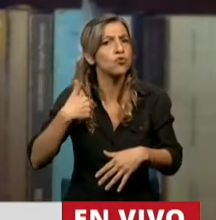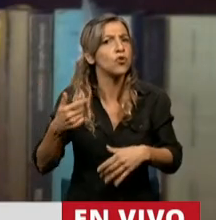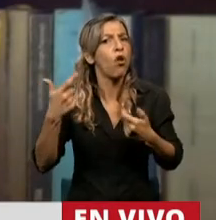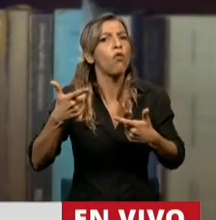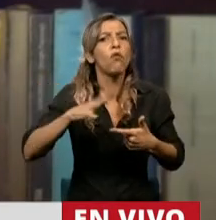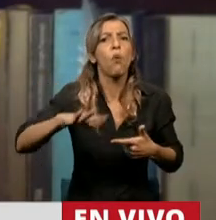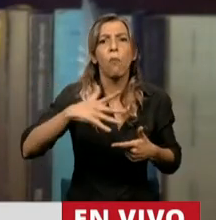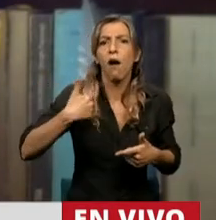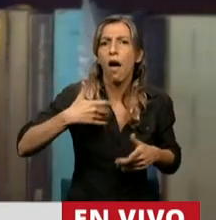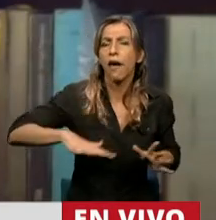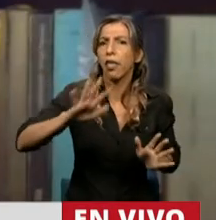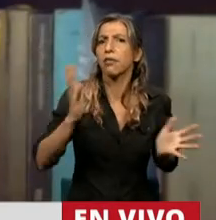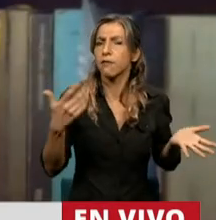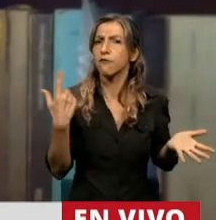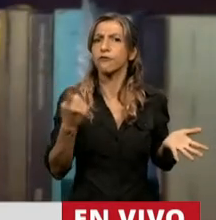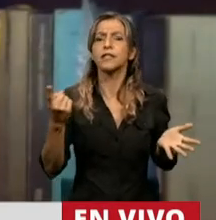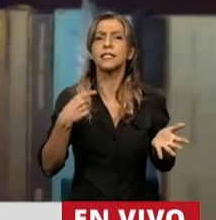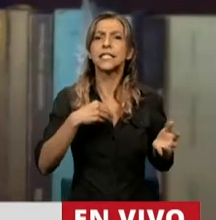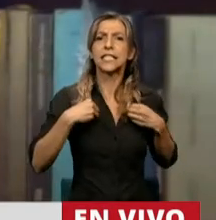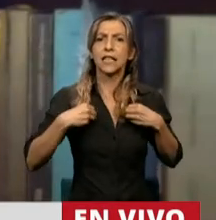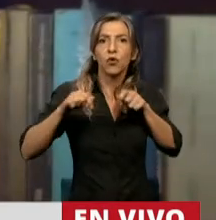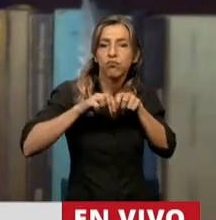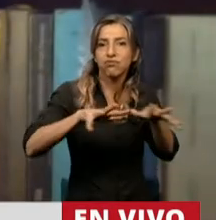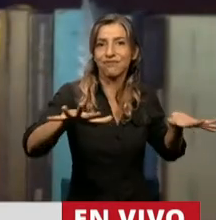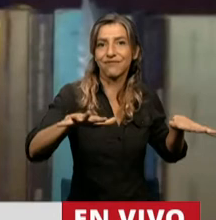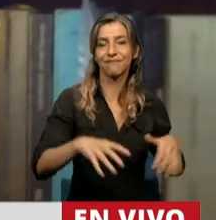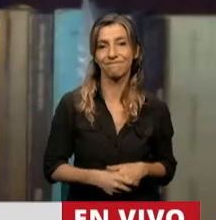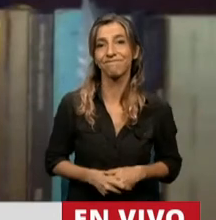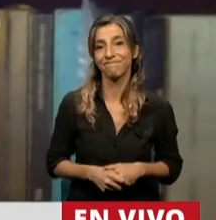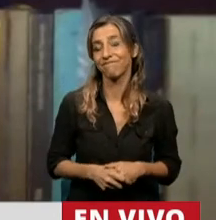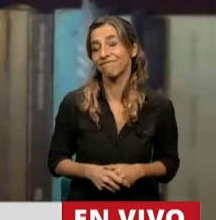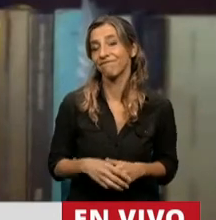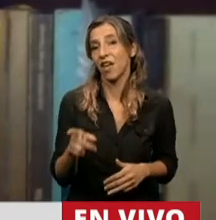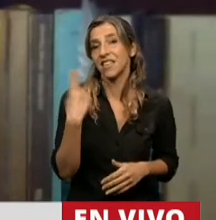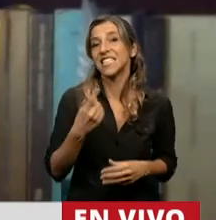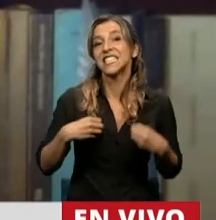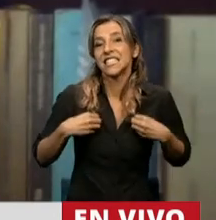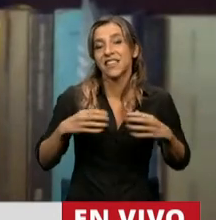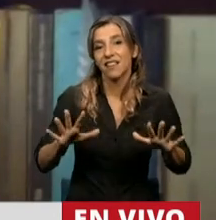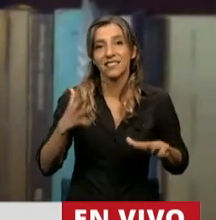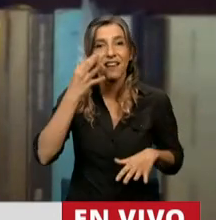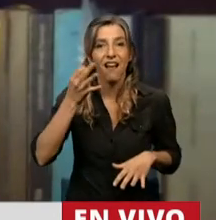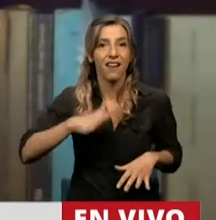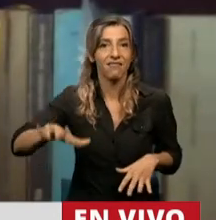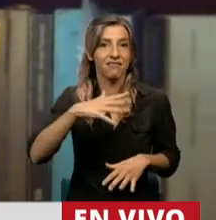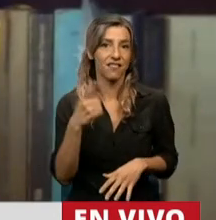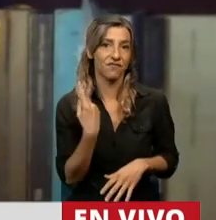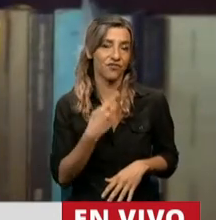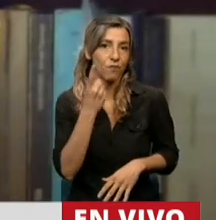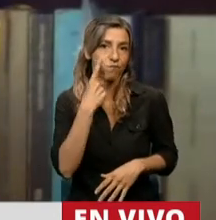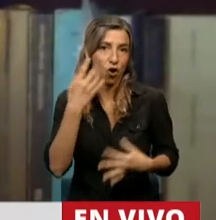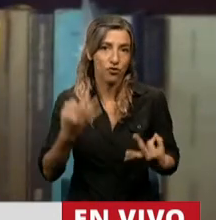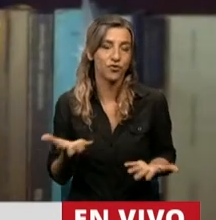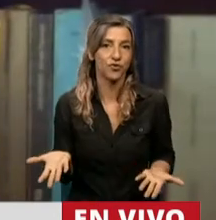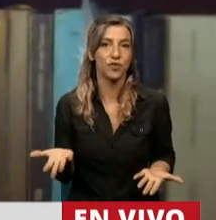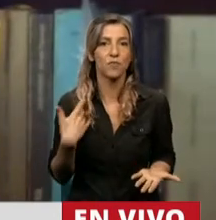sin dudas fue su influencia. Y esto es un dato de la realidad reconocido por todos. Si no hubiera sido esa mujer